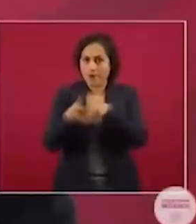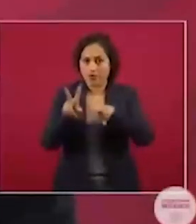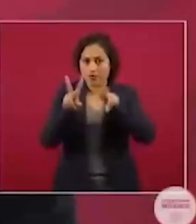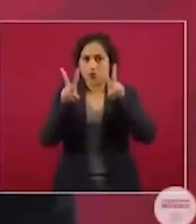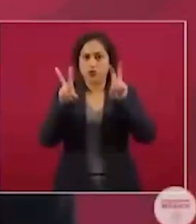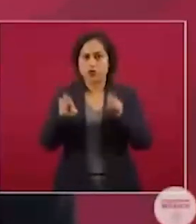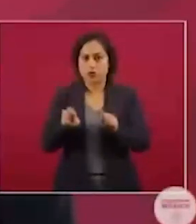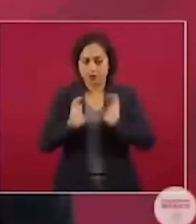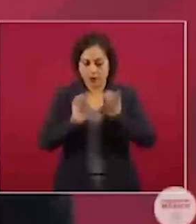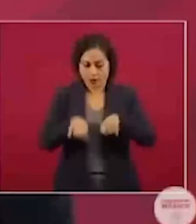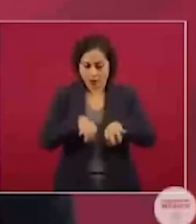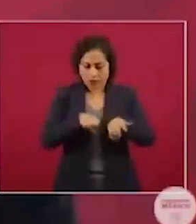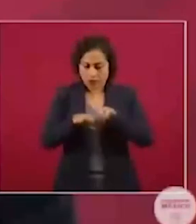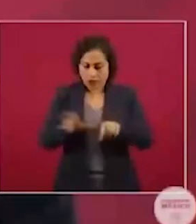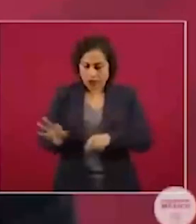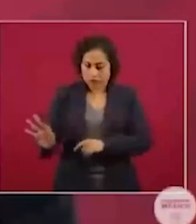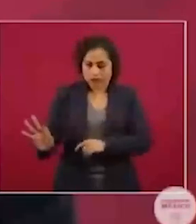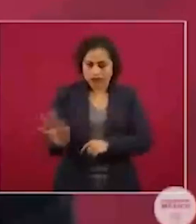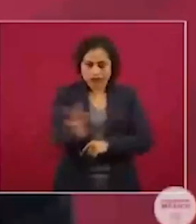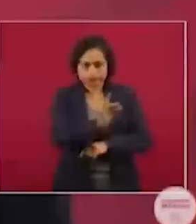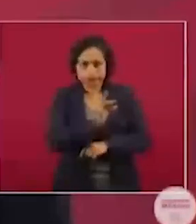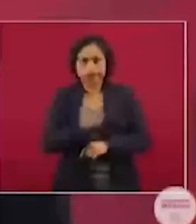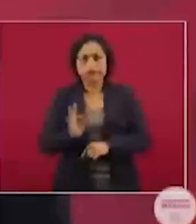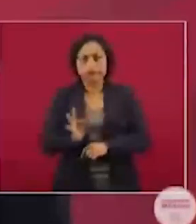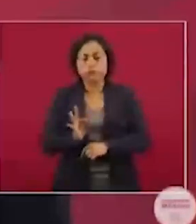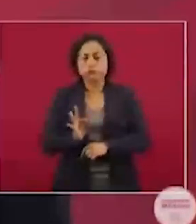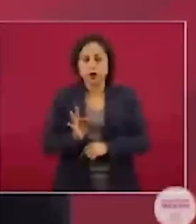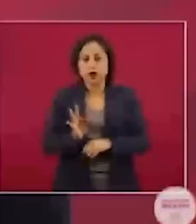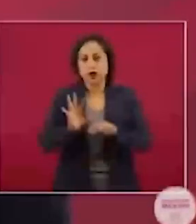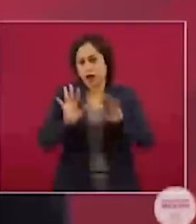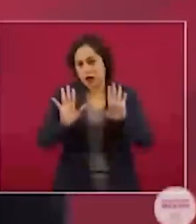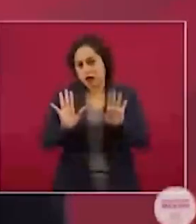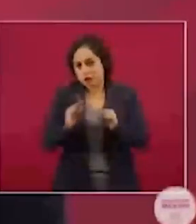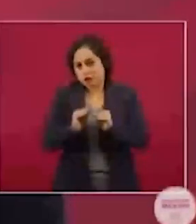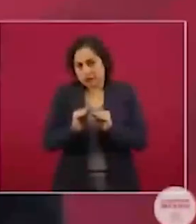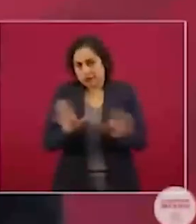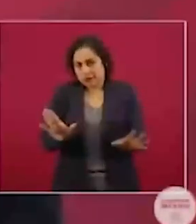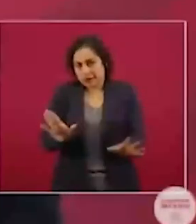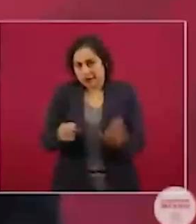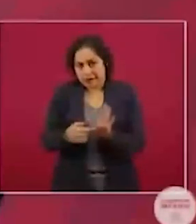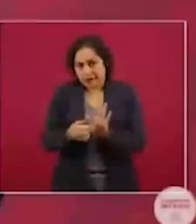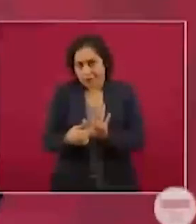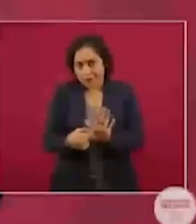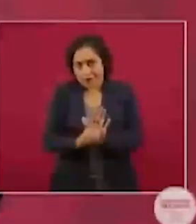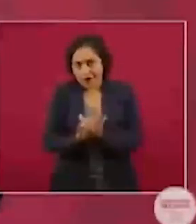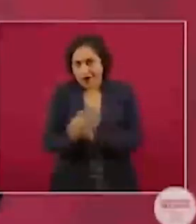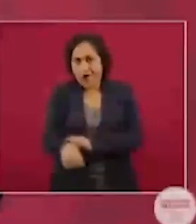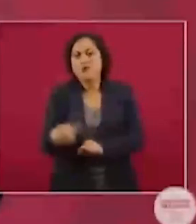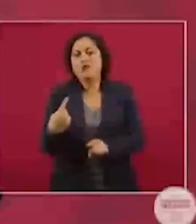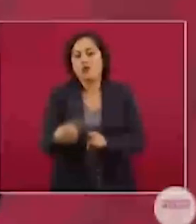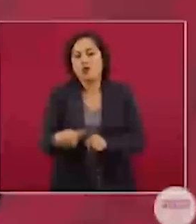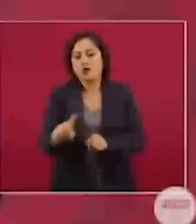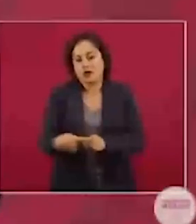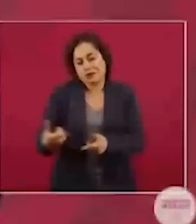subcontratación, pues el ejemplo lo tiene que dar el gobierno.